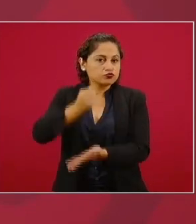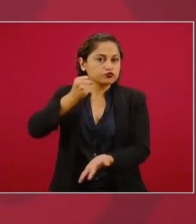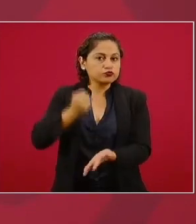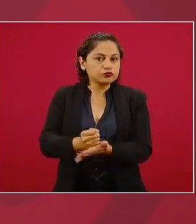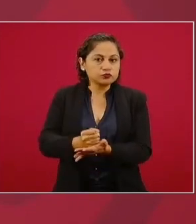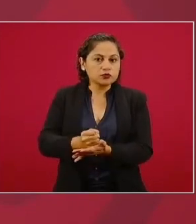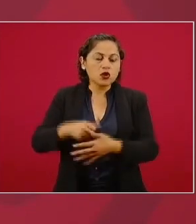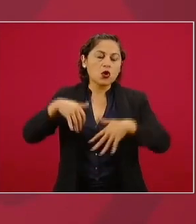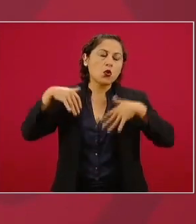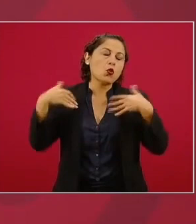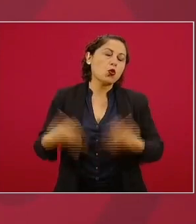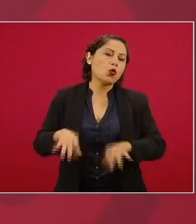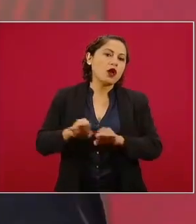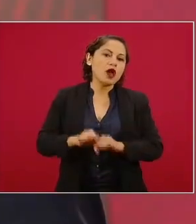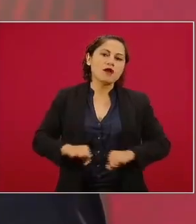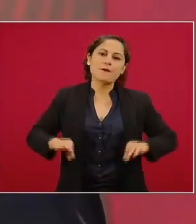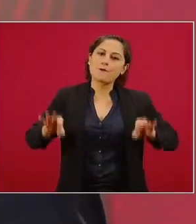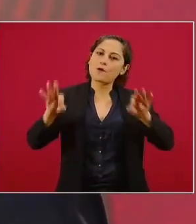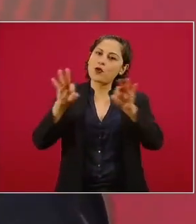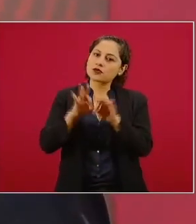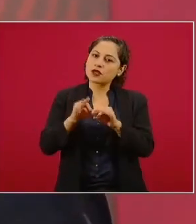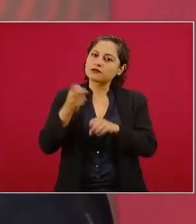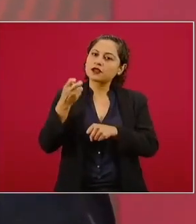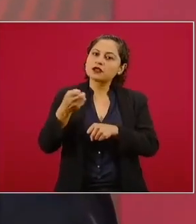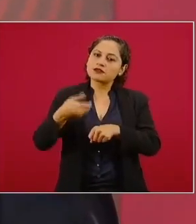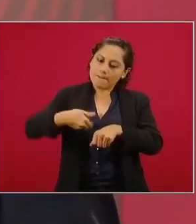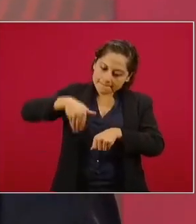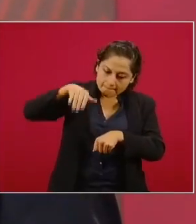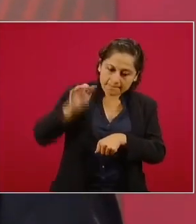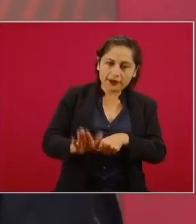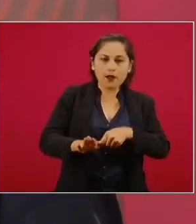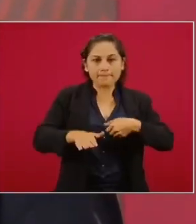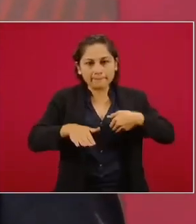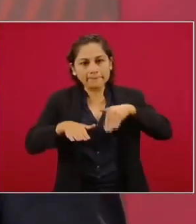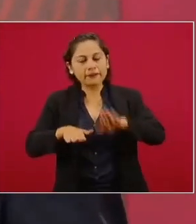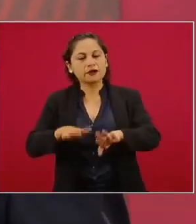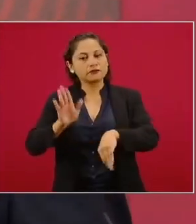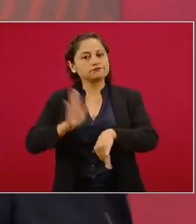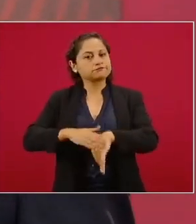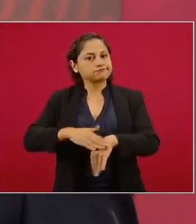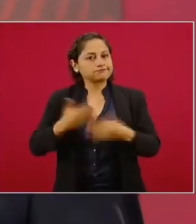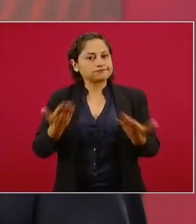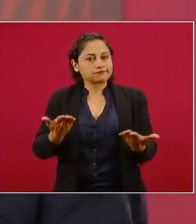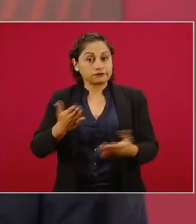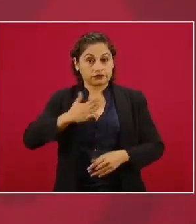Esa es mi reflexión. Y